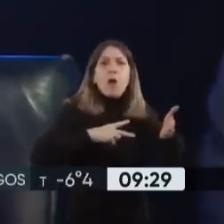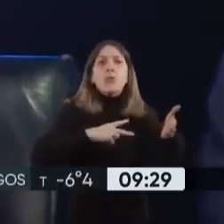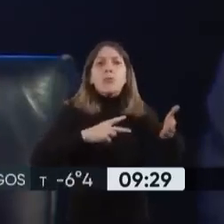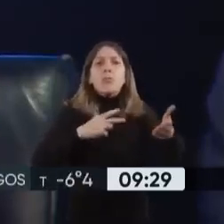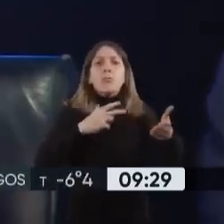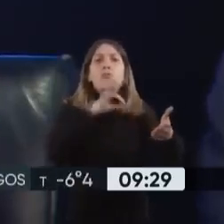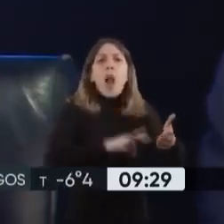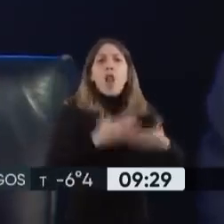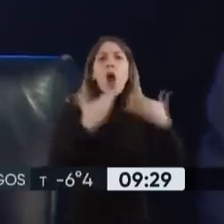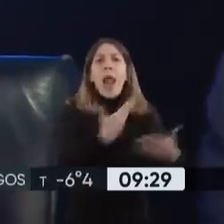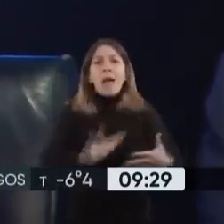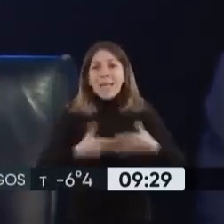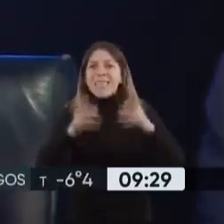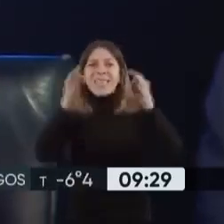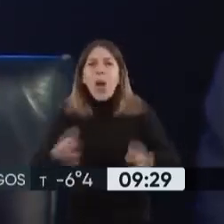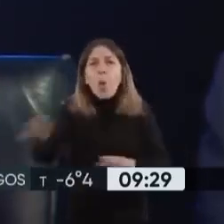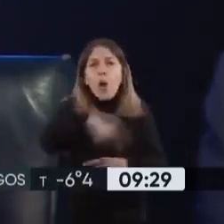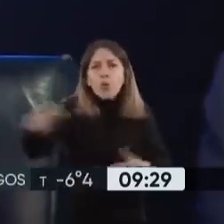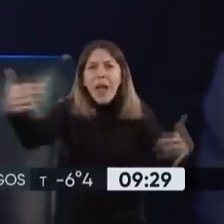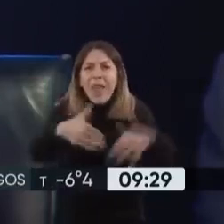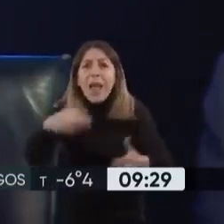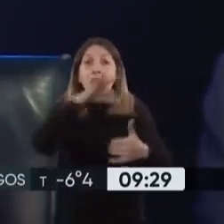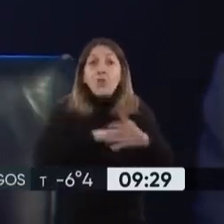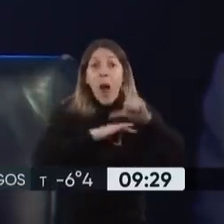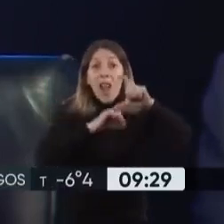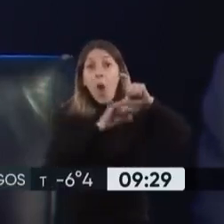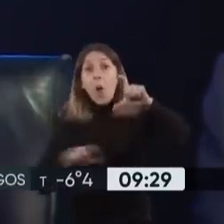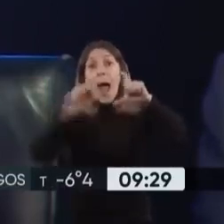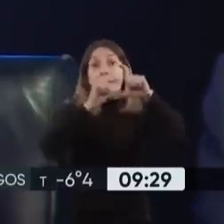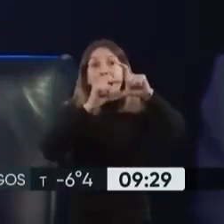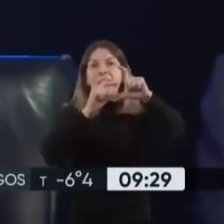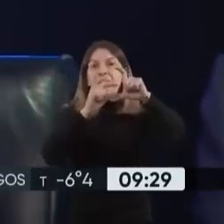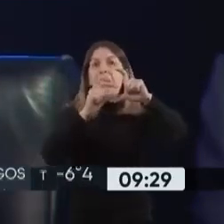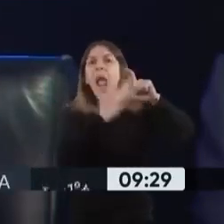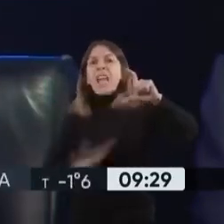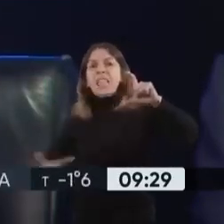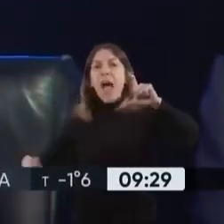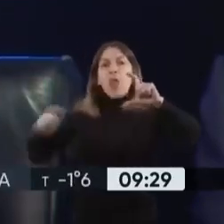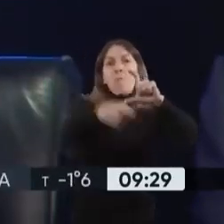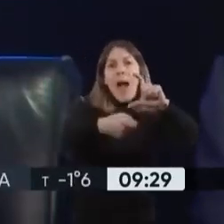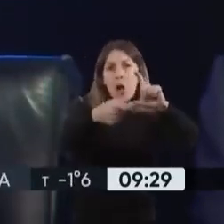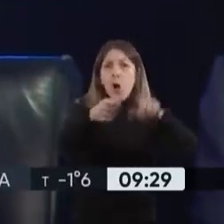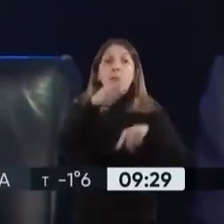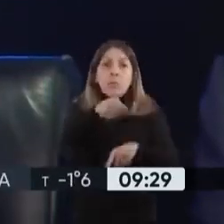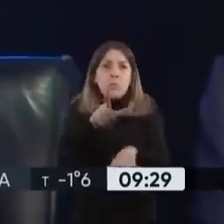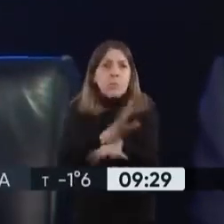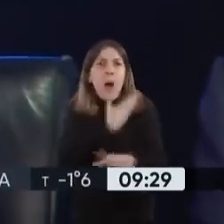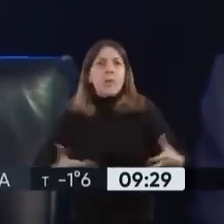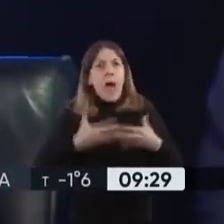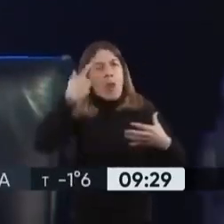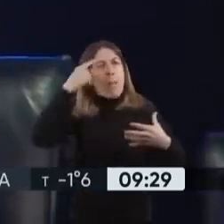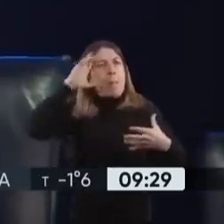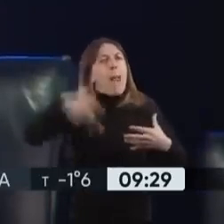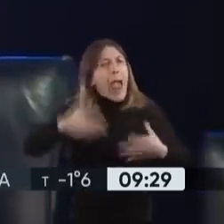seguramente recibieron parte del pago de sus sueldos a través del sector público y eso es un estado inteligente y sensible con las